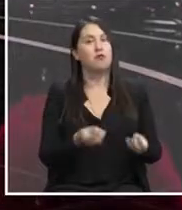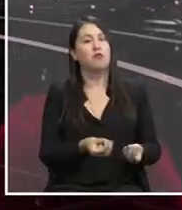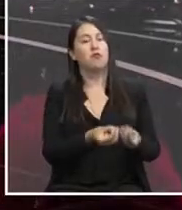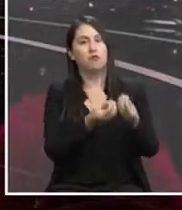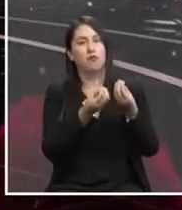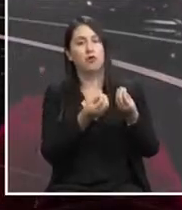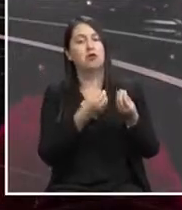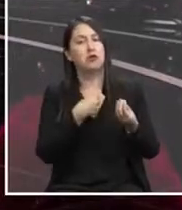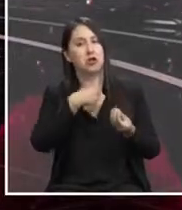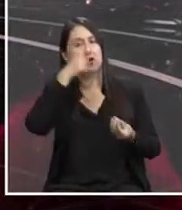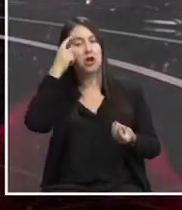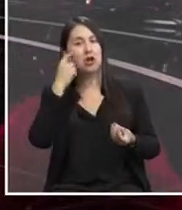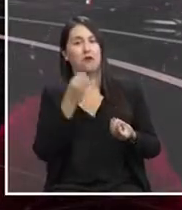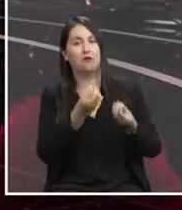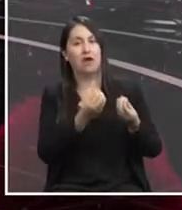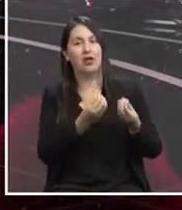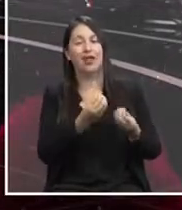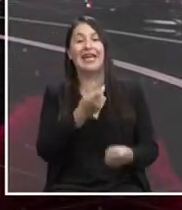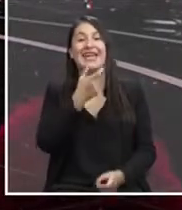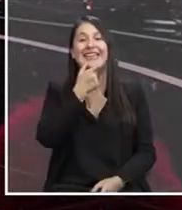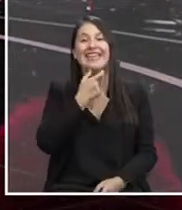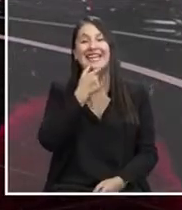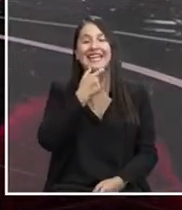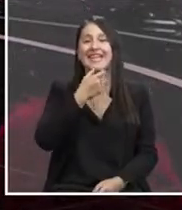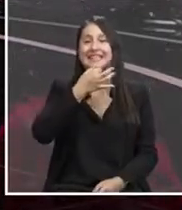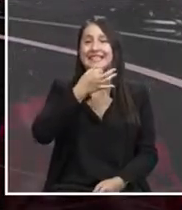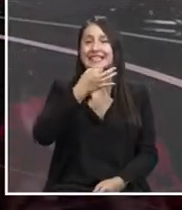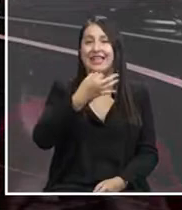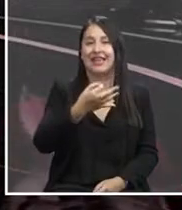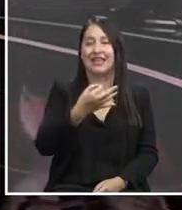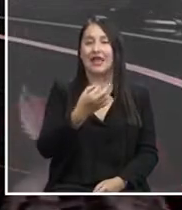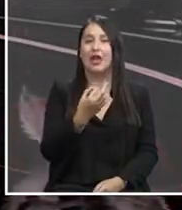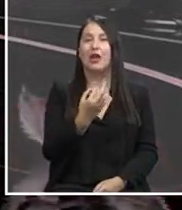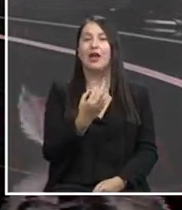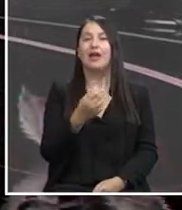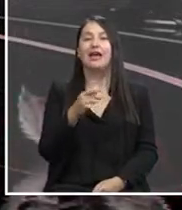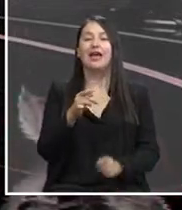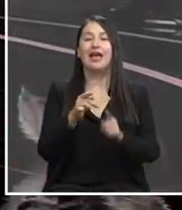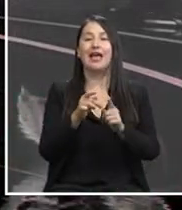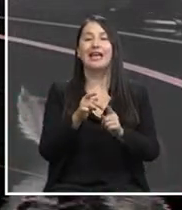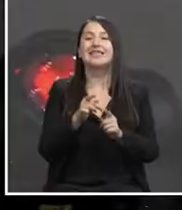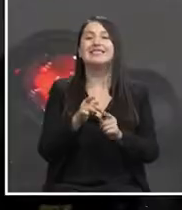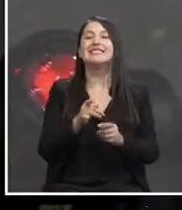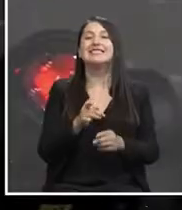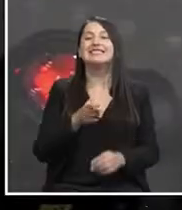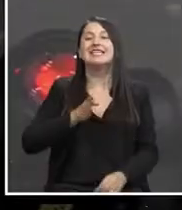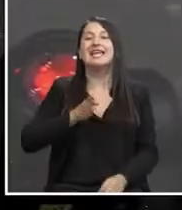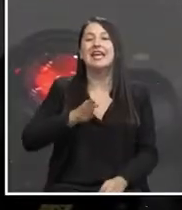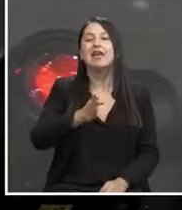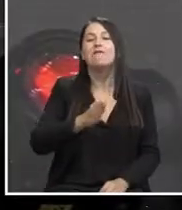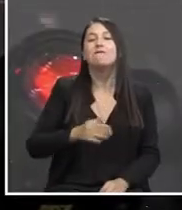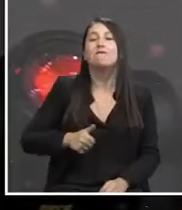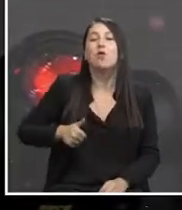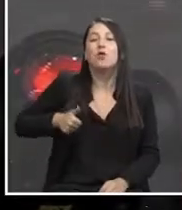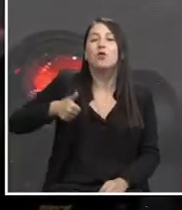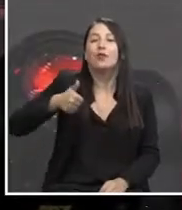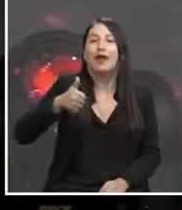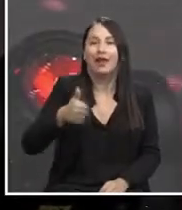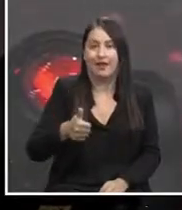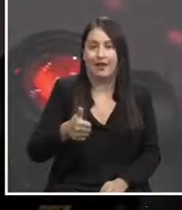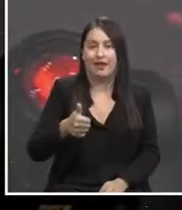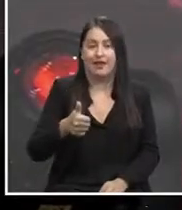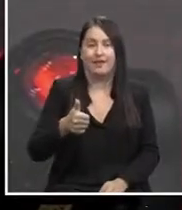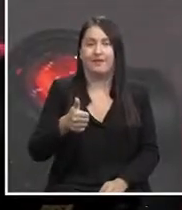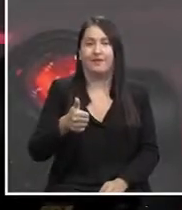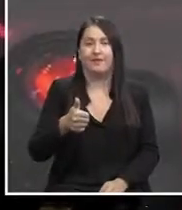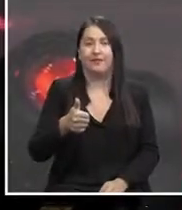que en inglés se dice willful blindness, ceguera voluntaria, que es cuando